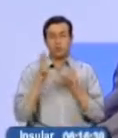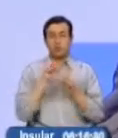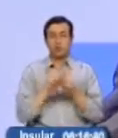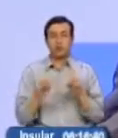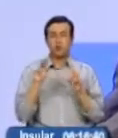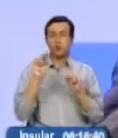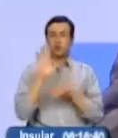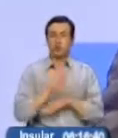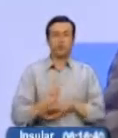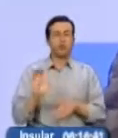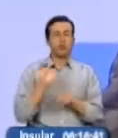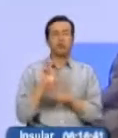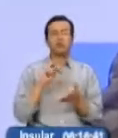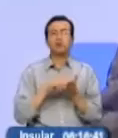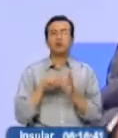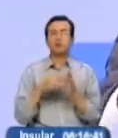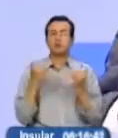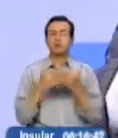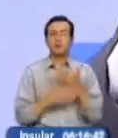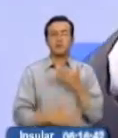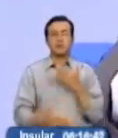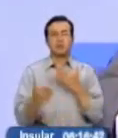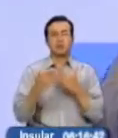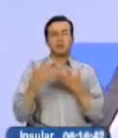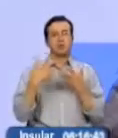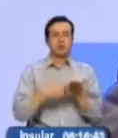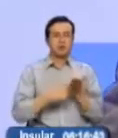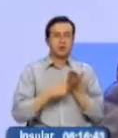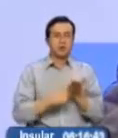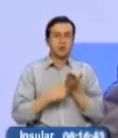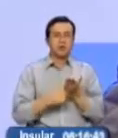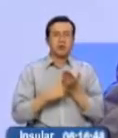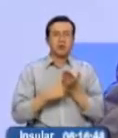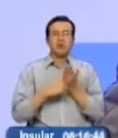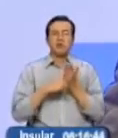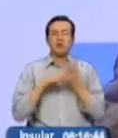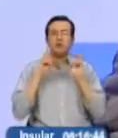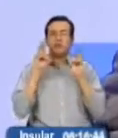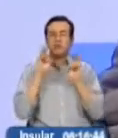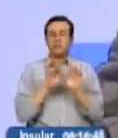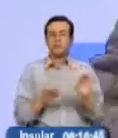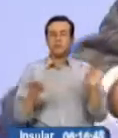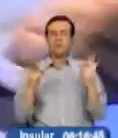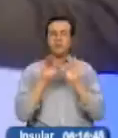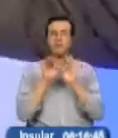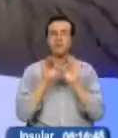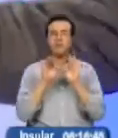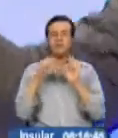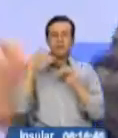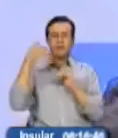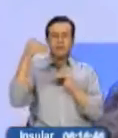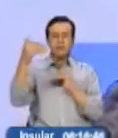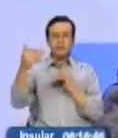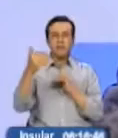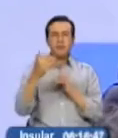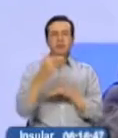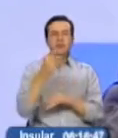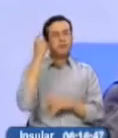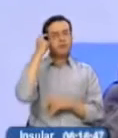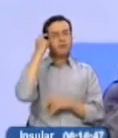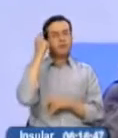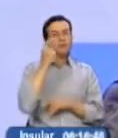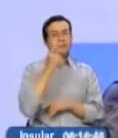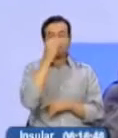sino como país, que es el momento, y por eso se está debatiendo uno de los códigos más importantes para las futuras décadas del país desde mi punto de